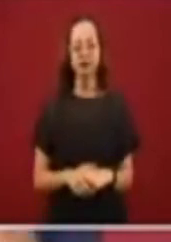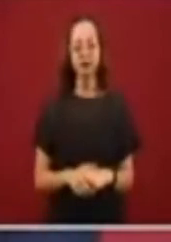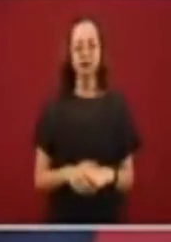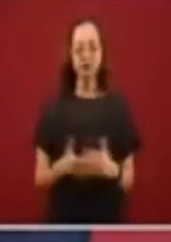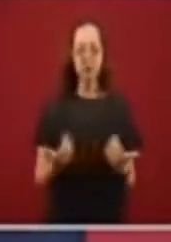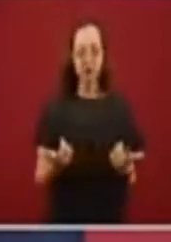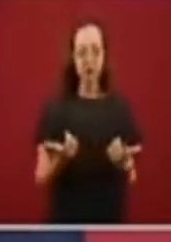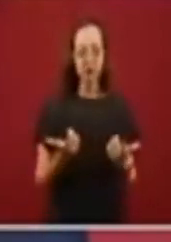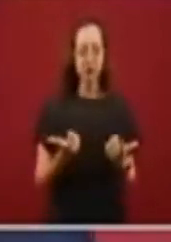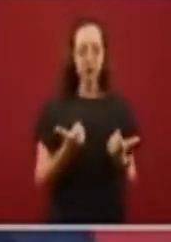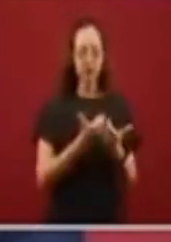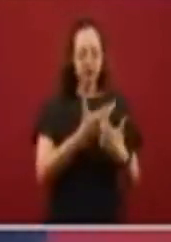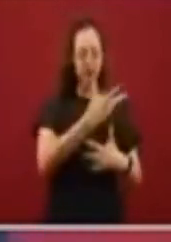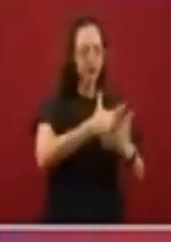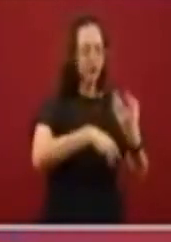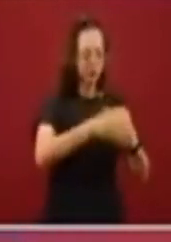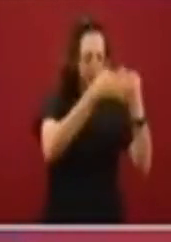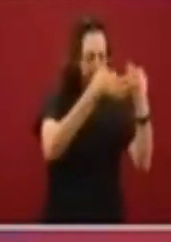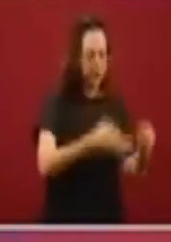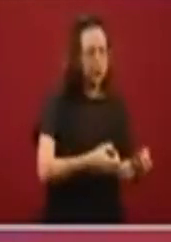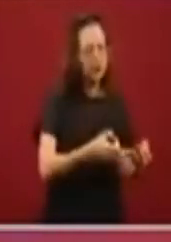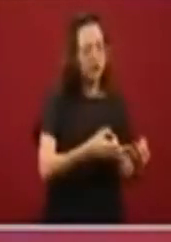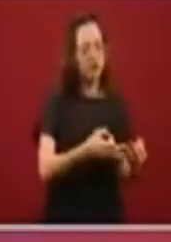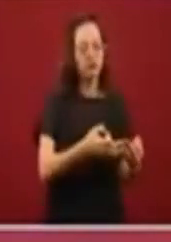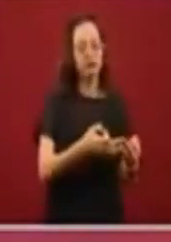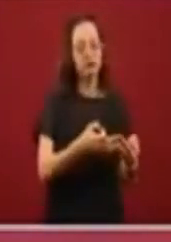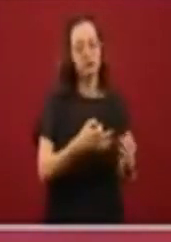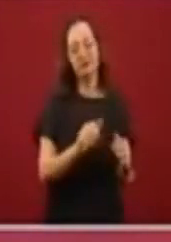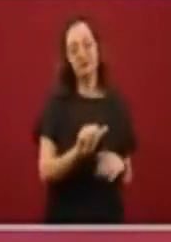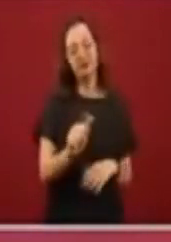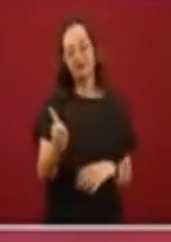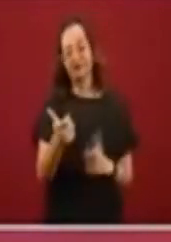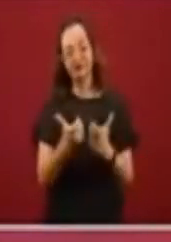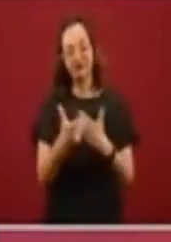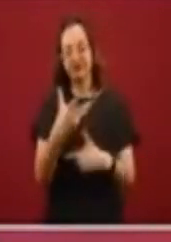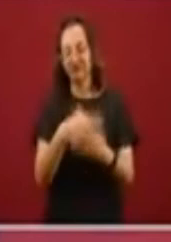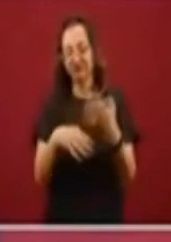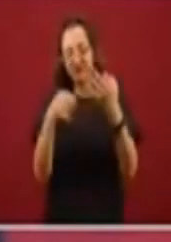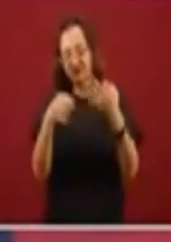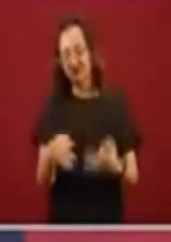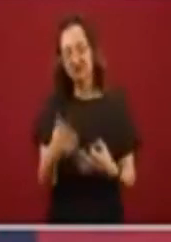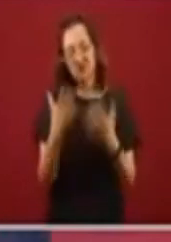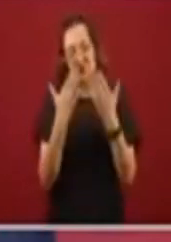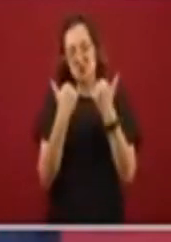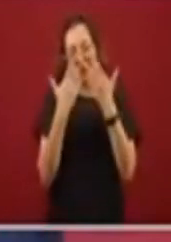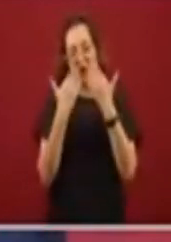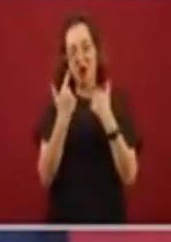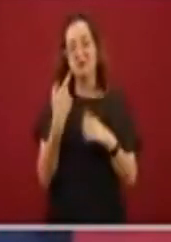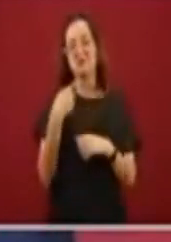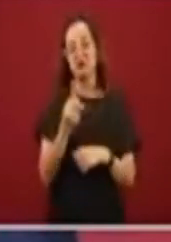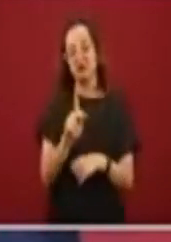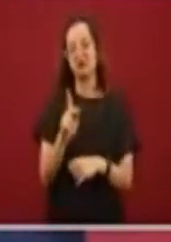en economía formal, o que hay muchos que no tienen formalidad, pero que